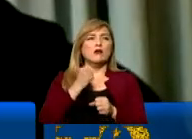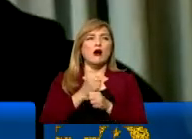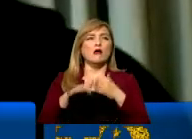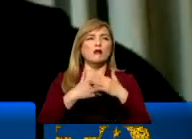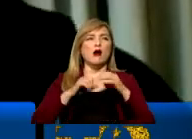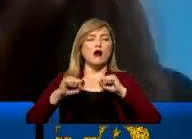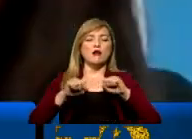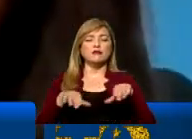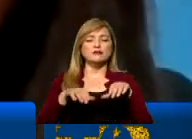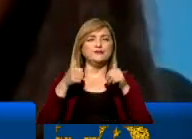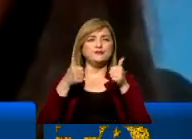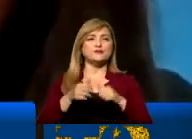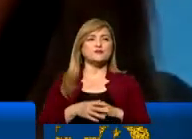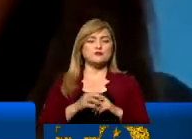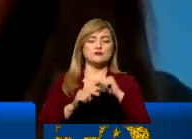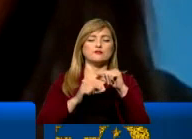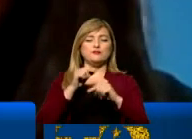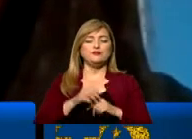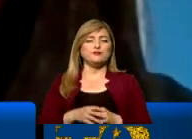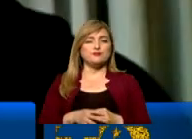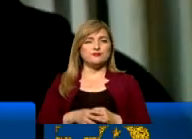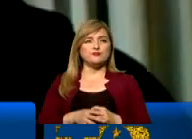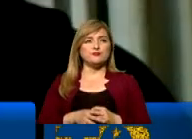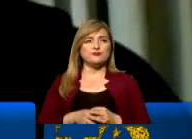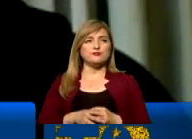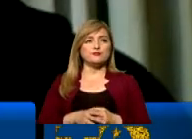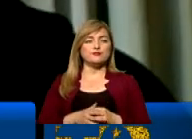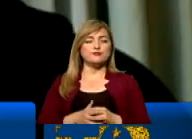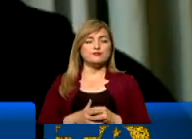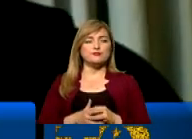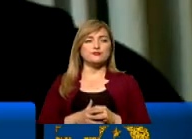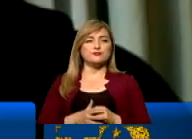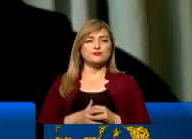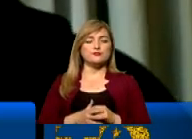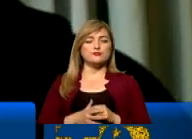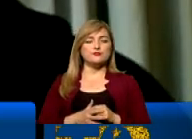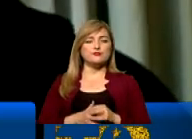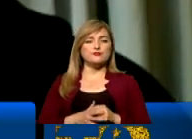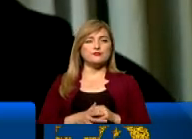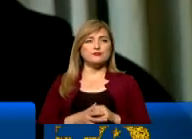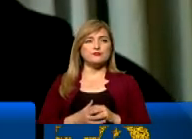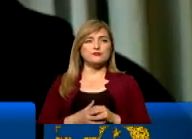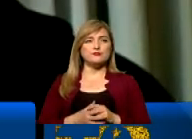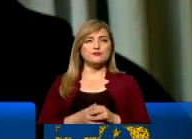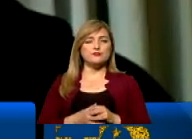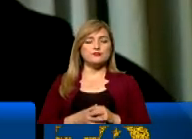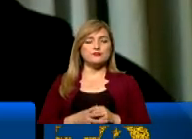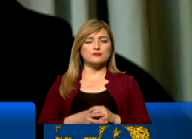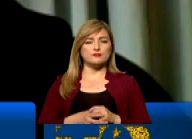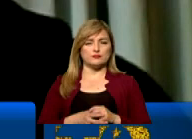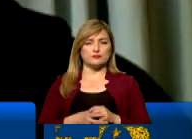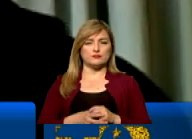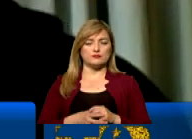las cosas muy bien. Poco a poco irán saliendo. Es difícil decir, no quisiera anticipar lo que diga